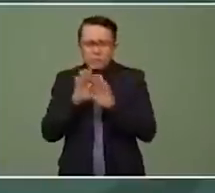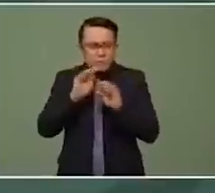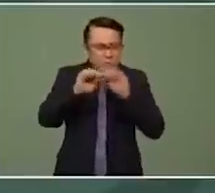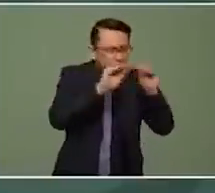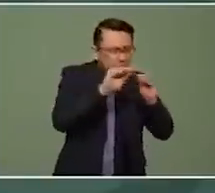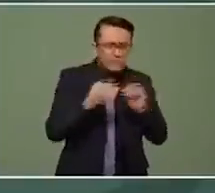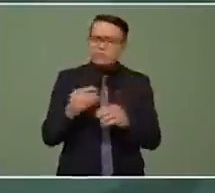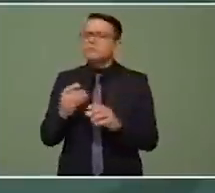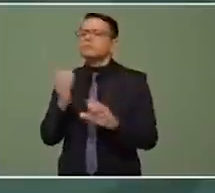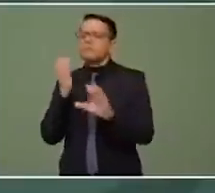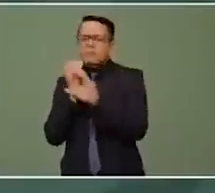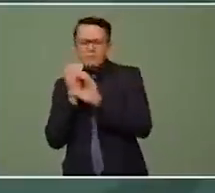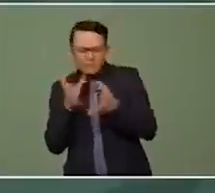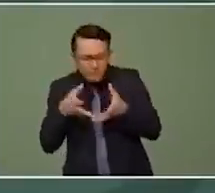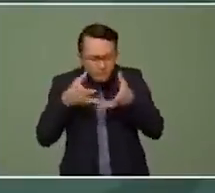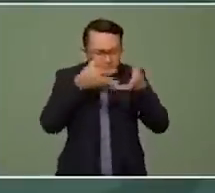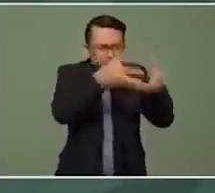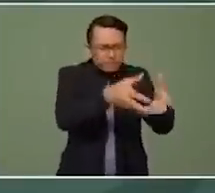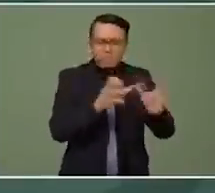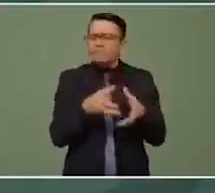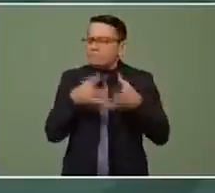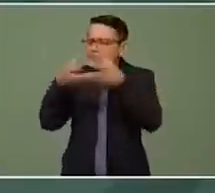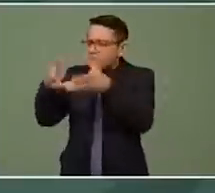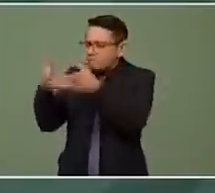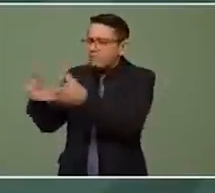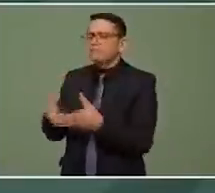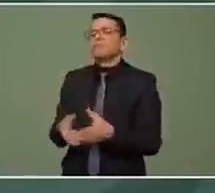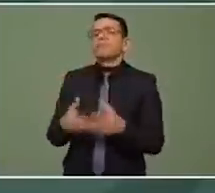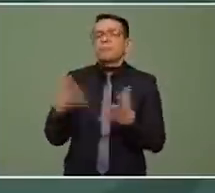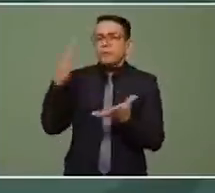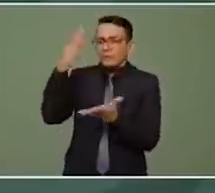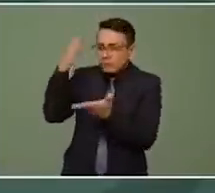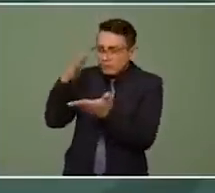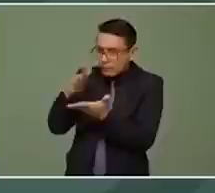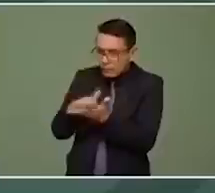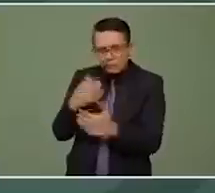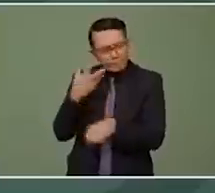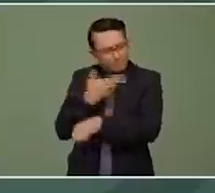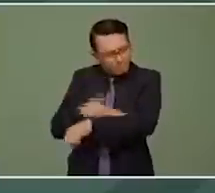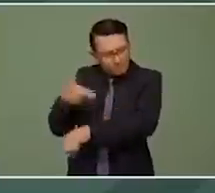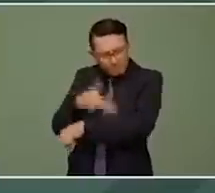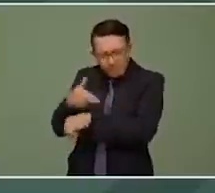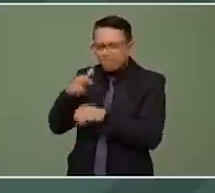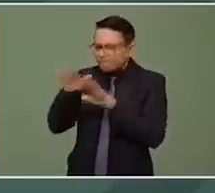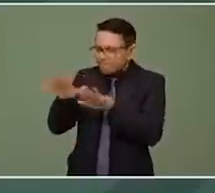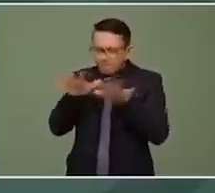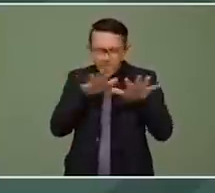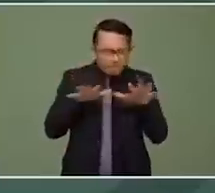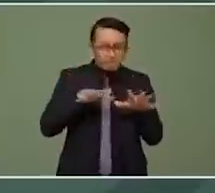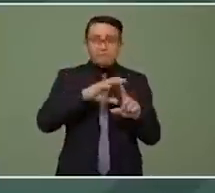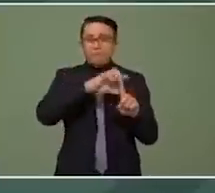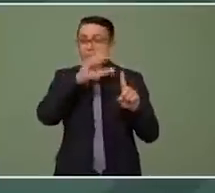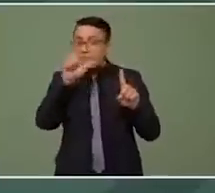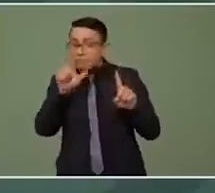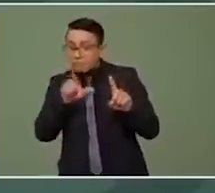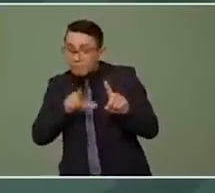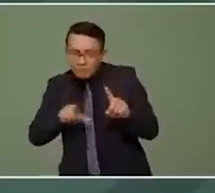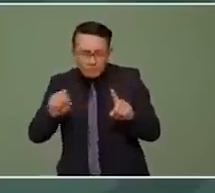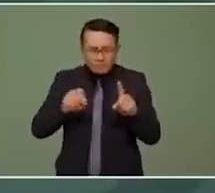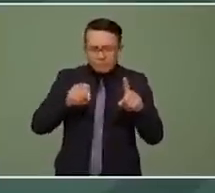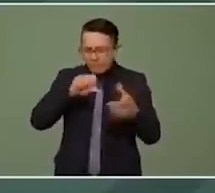se padeció desabasto lo mismo que en la ciudad de méxico en el estado de